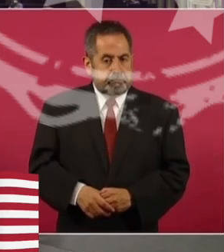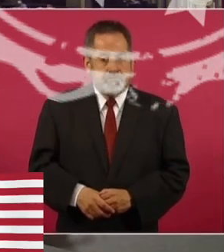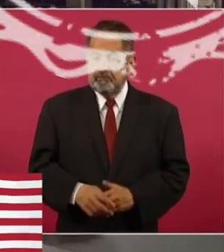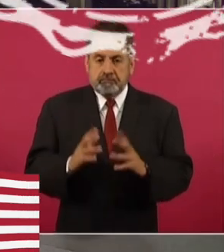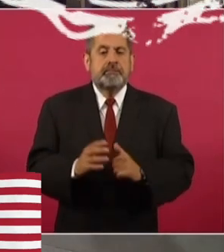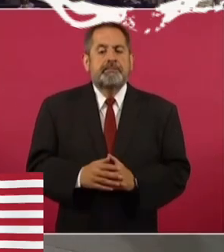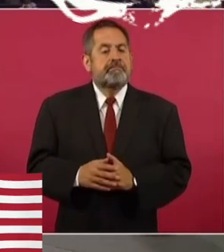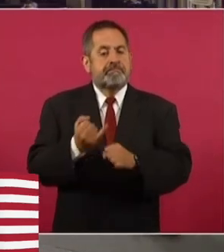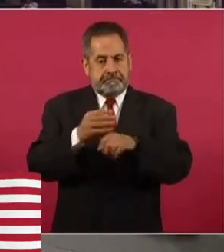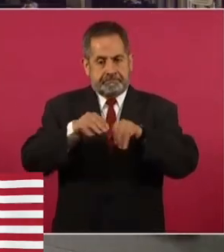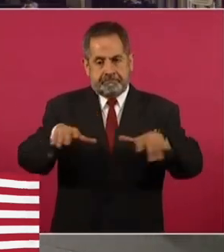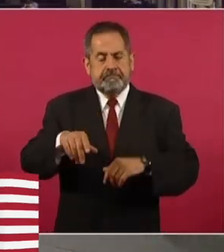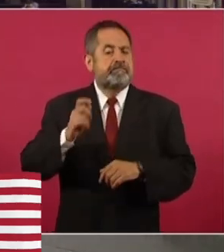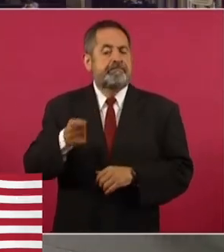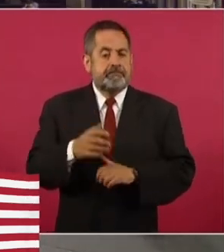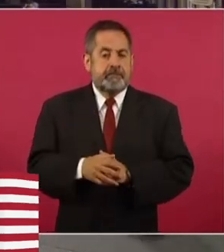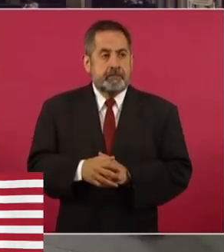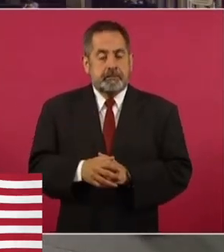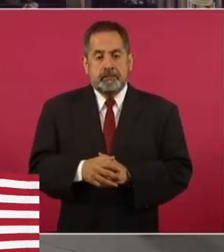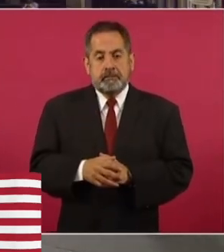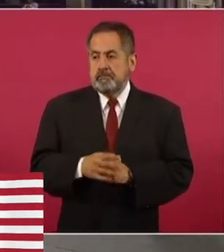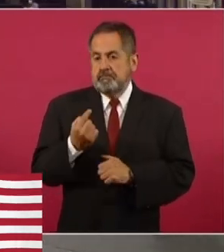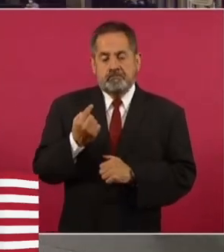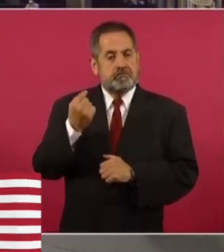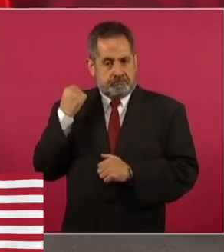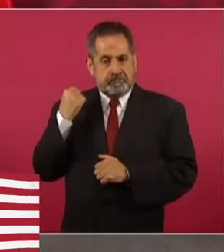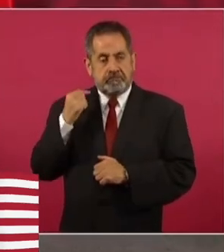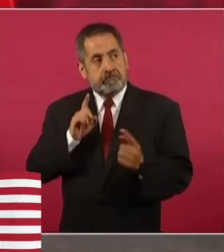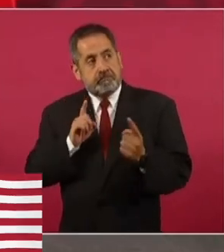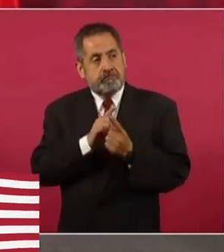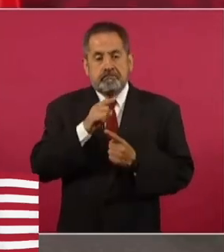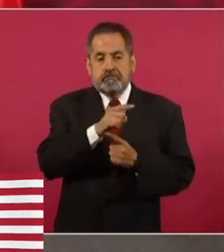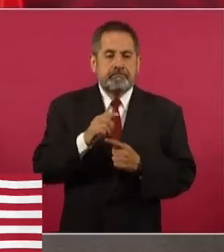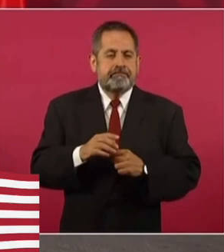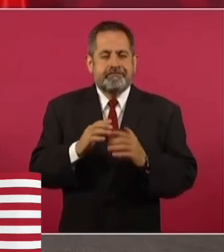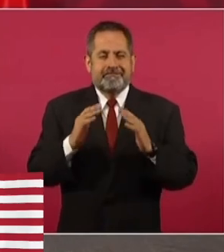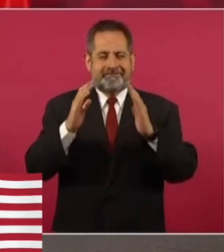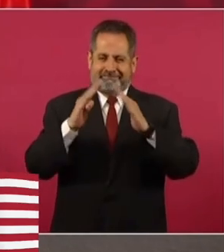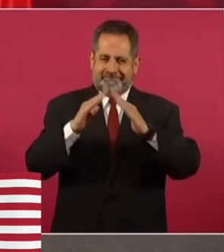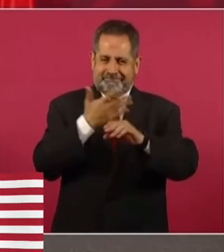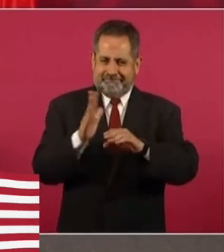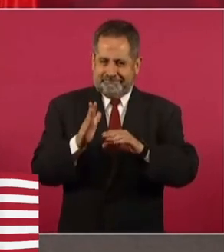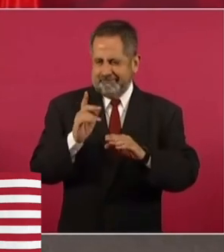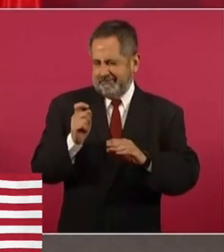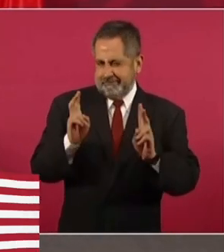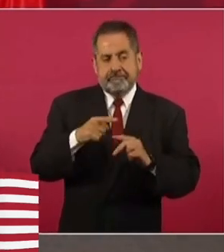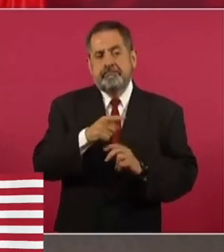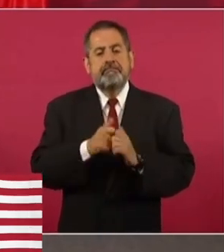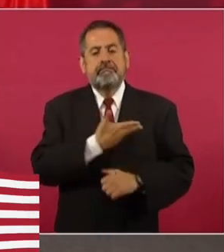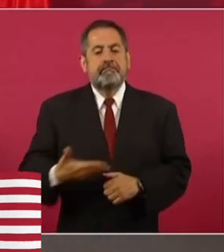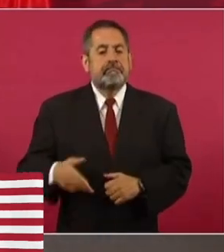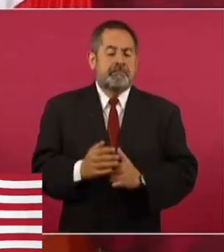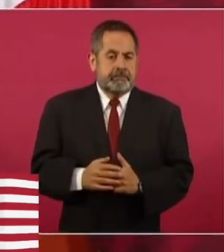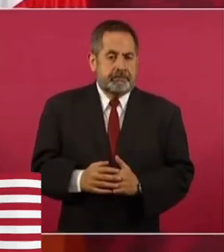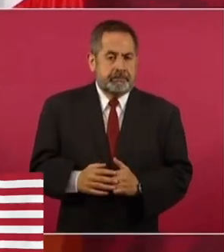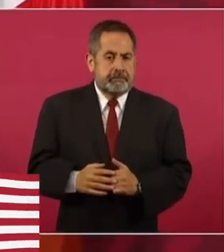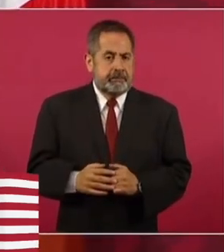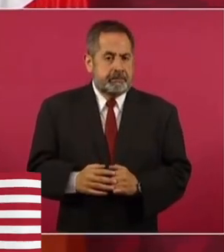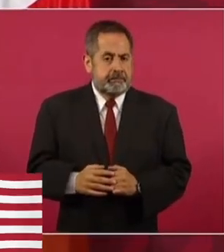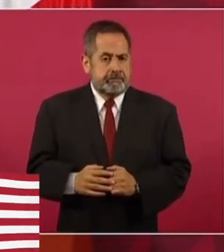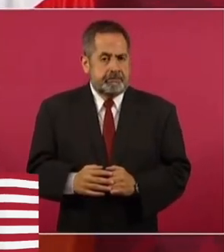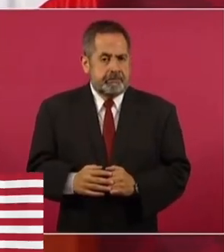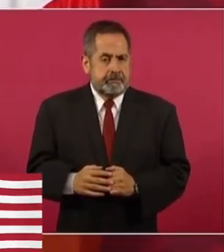Pues les informo que el encuentro que sostuvimos en la Casa Blanca con el presidente Biden fue